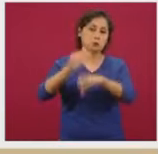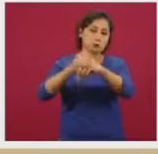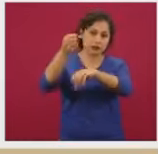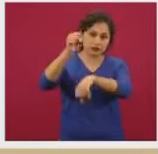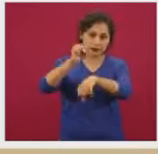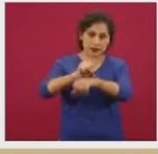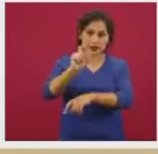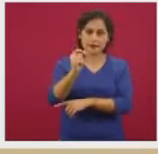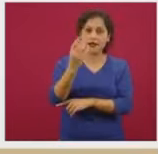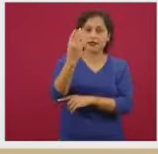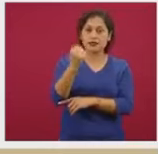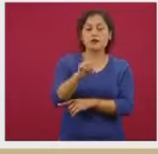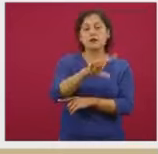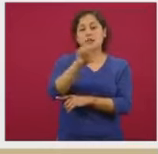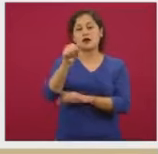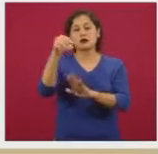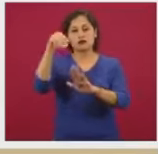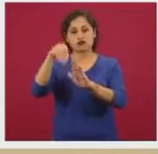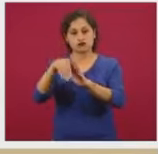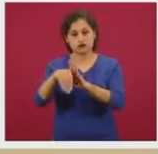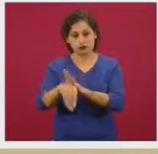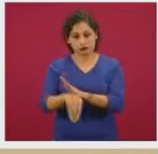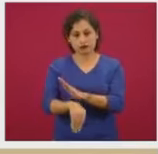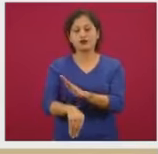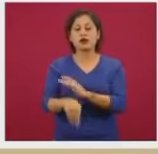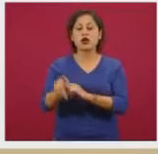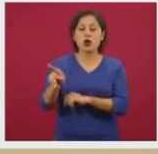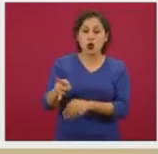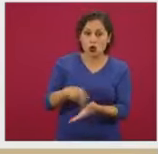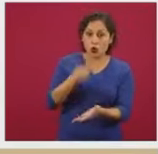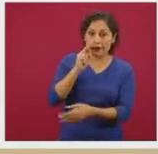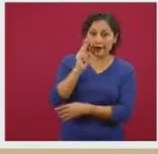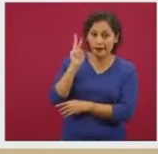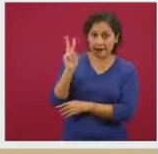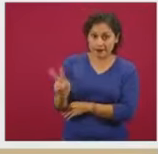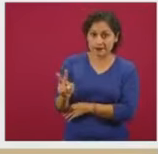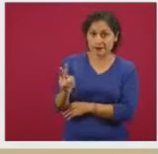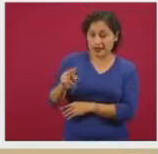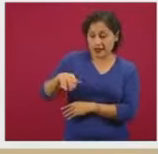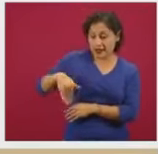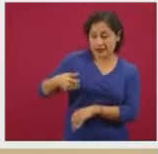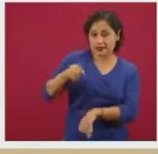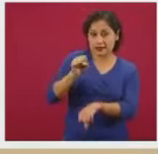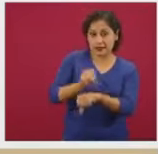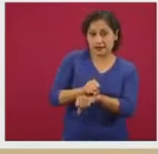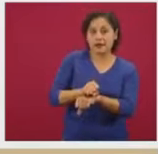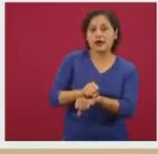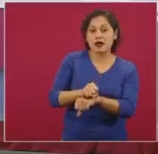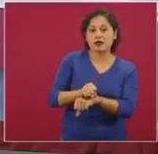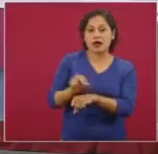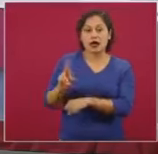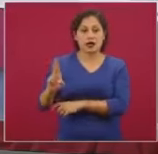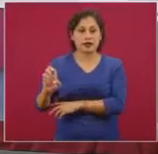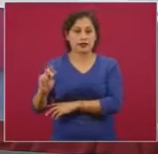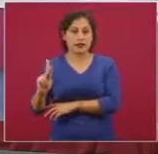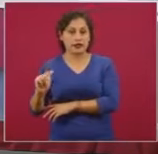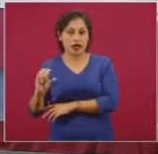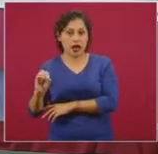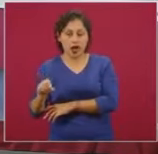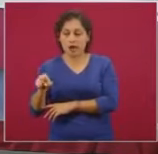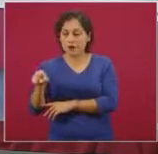29, y a partir del 29 ha tenido un descenso nuevamente. Cuando vemos estas últimas semanas, hemos estado trabajando y RENAPO se acerca